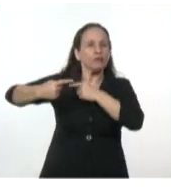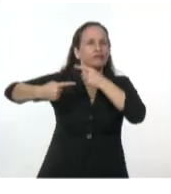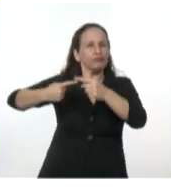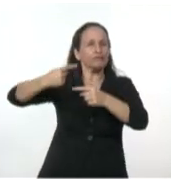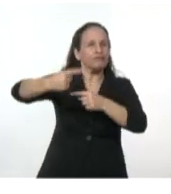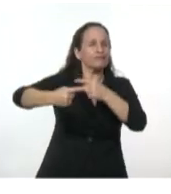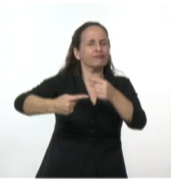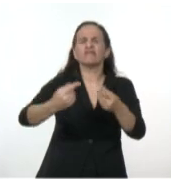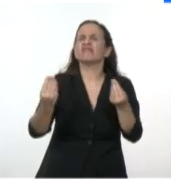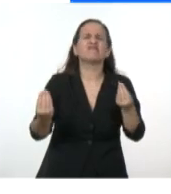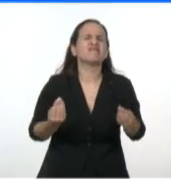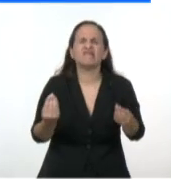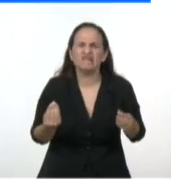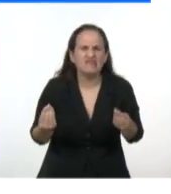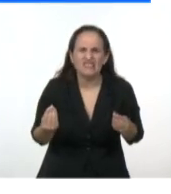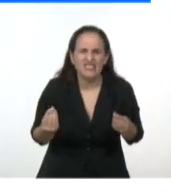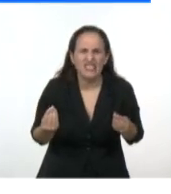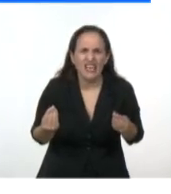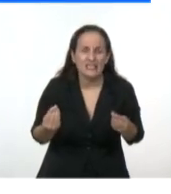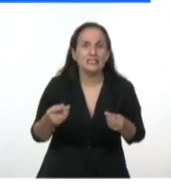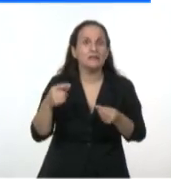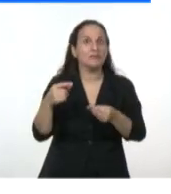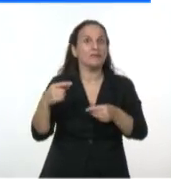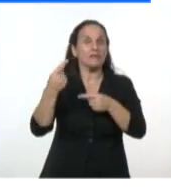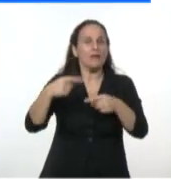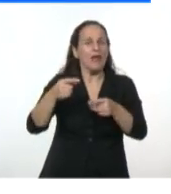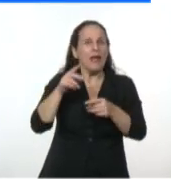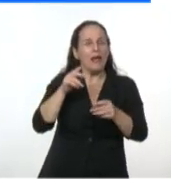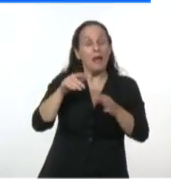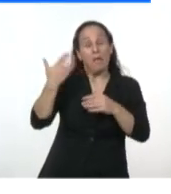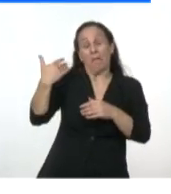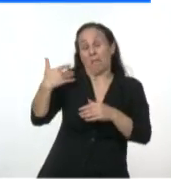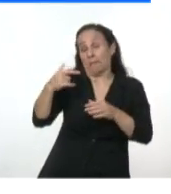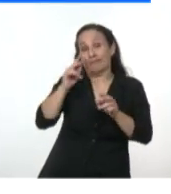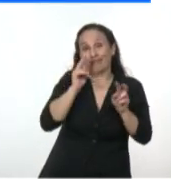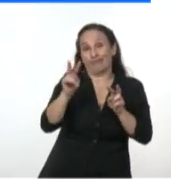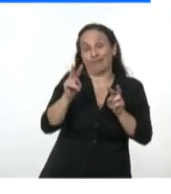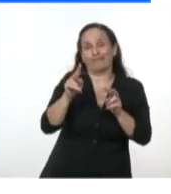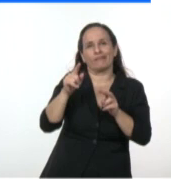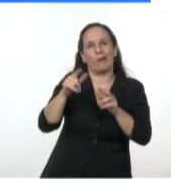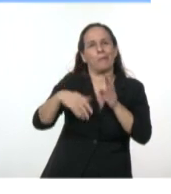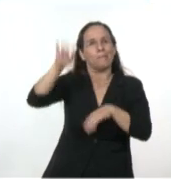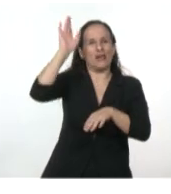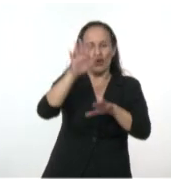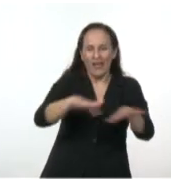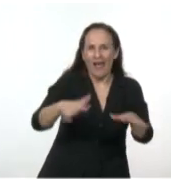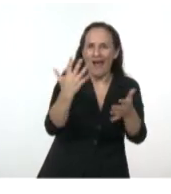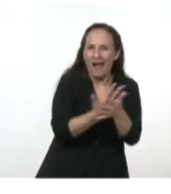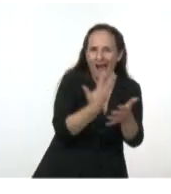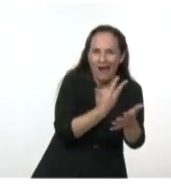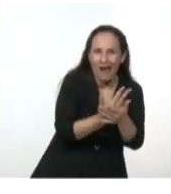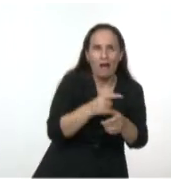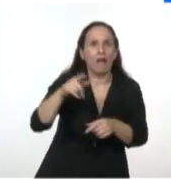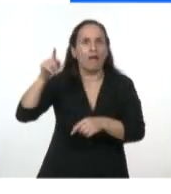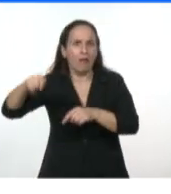con el traspaso generacional? Que lo que se ha observado es que la mayoría de las víctimas y